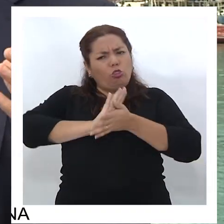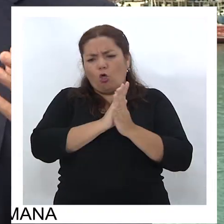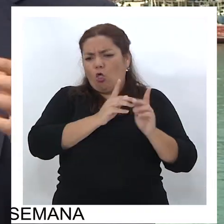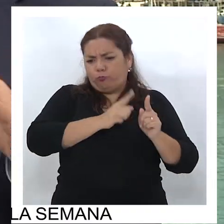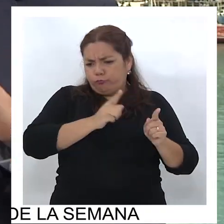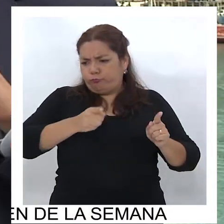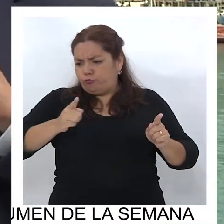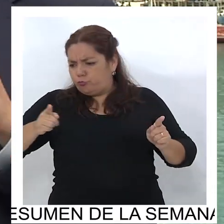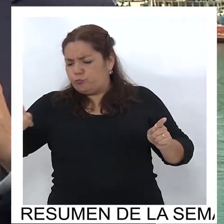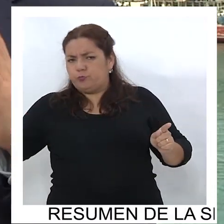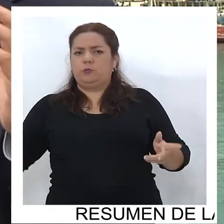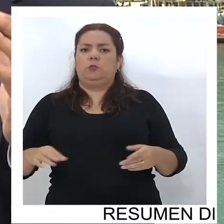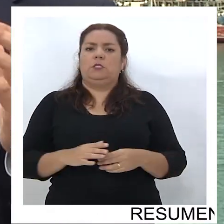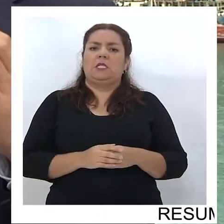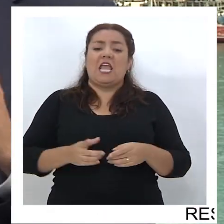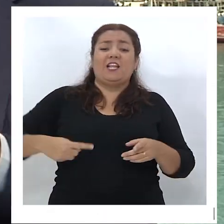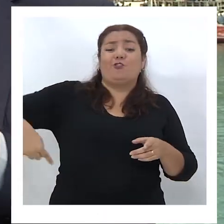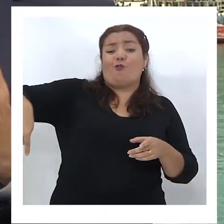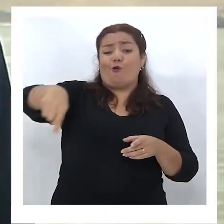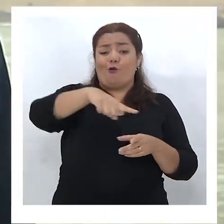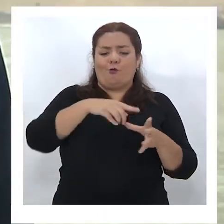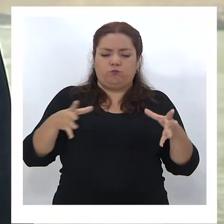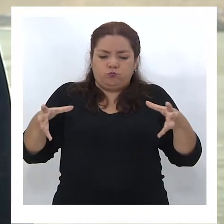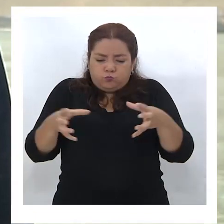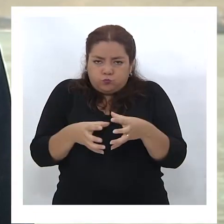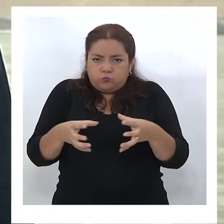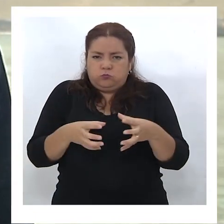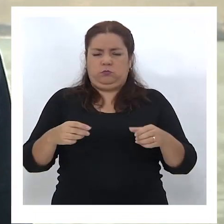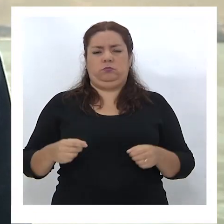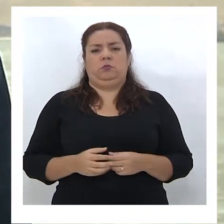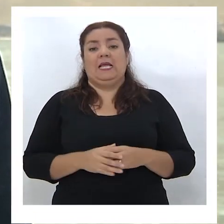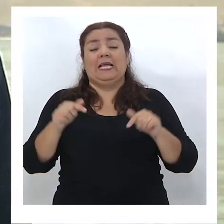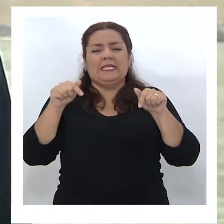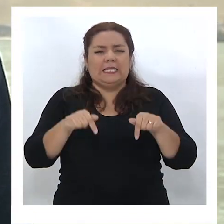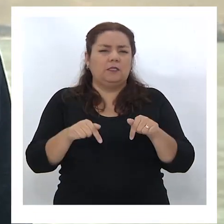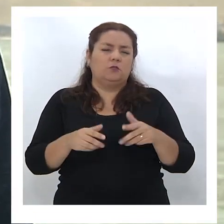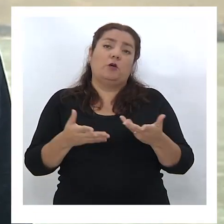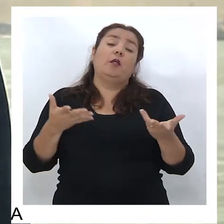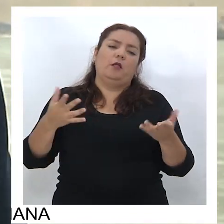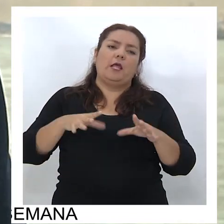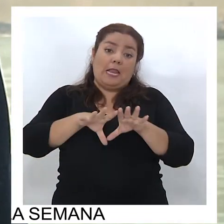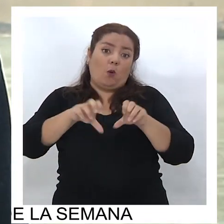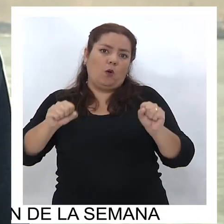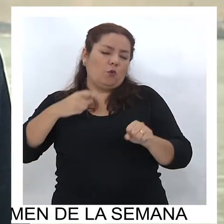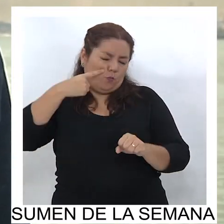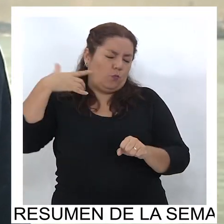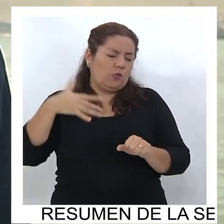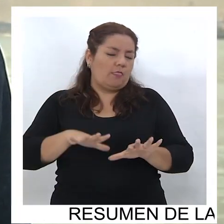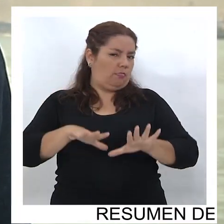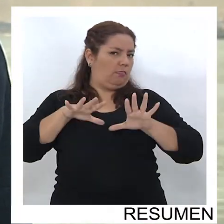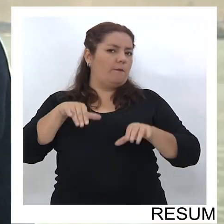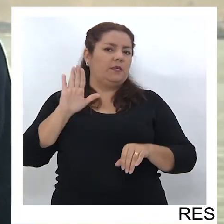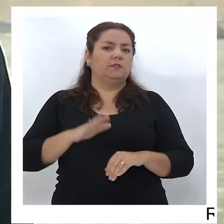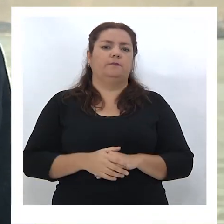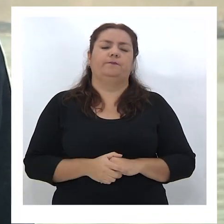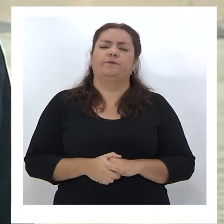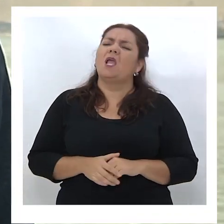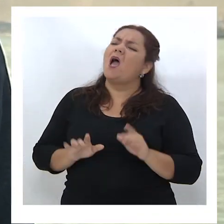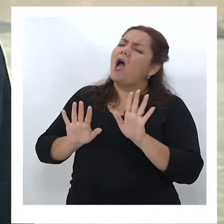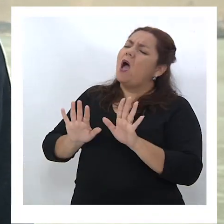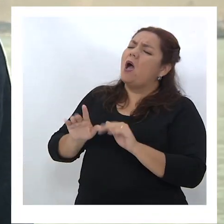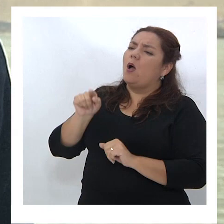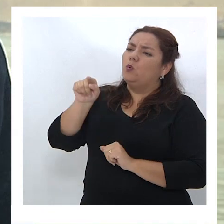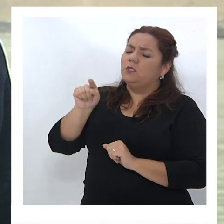cadena logística. El consorcio logístico es muy heterogéneo, y esa es la gran gracia de este acuerdo. Ahora, ustedes como agencia funcionan,